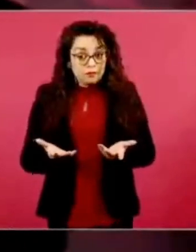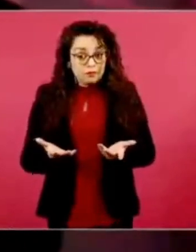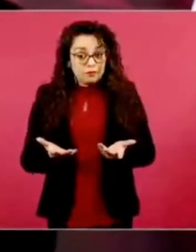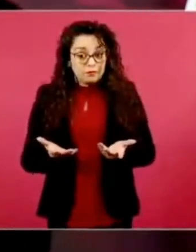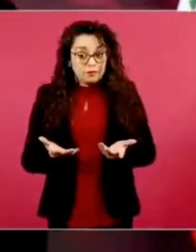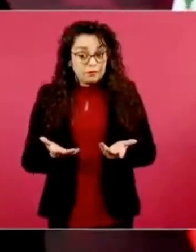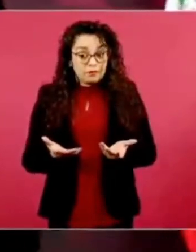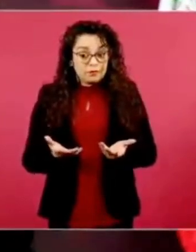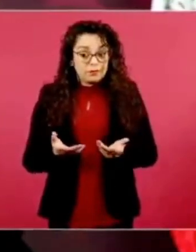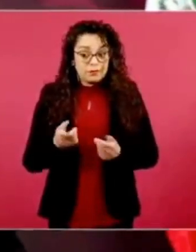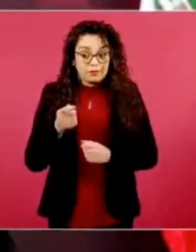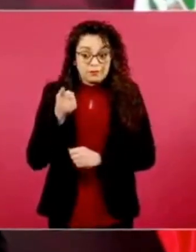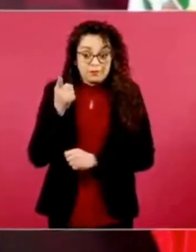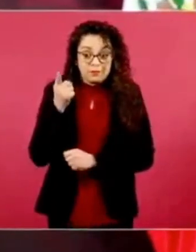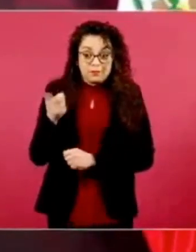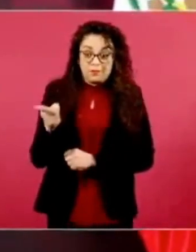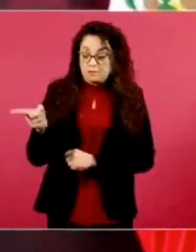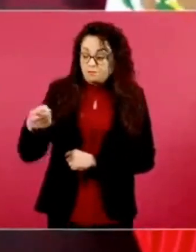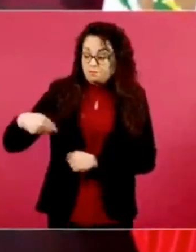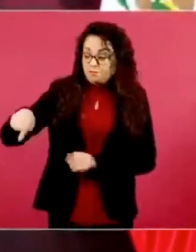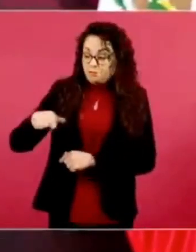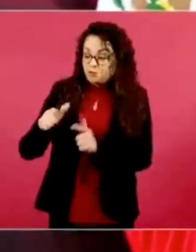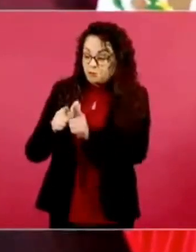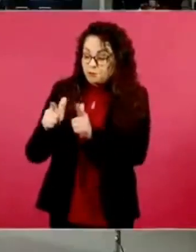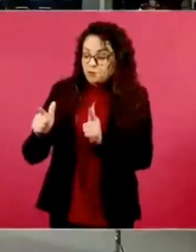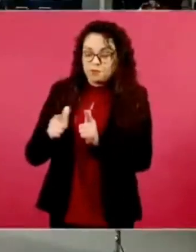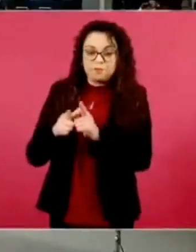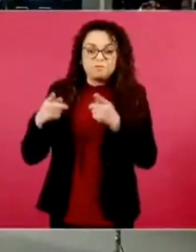de la pequeña burguesía,